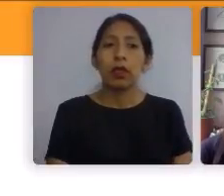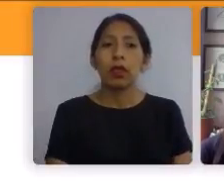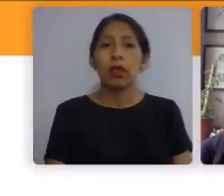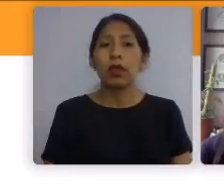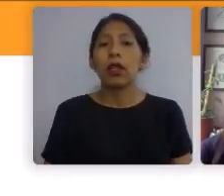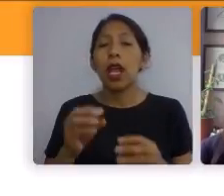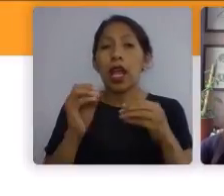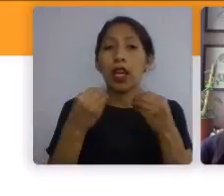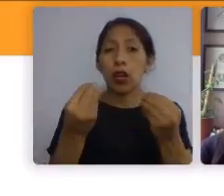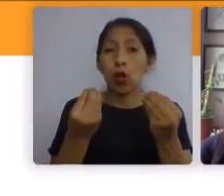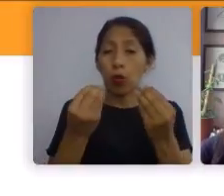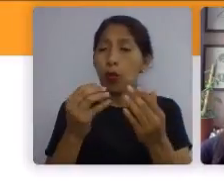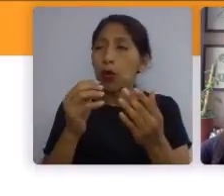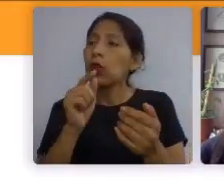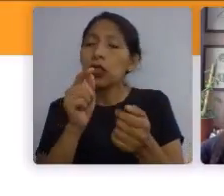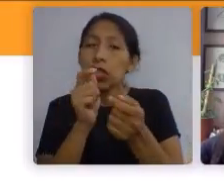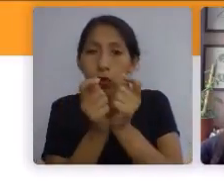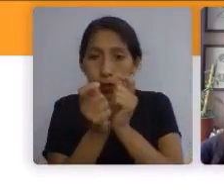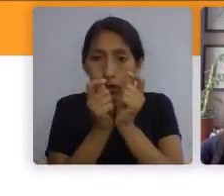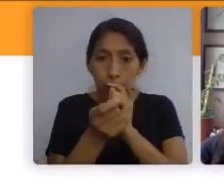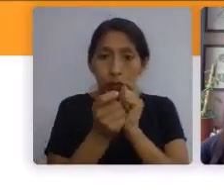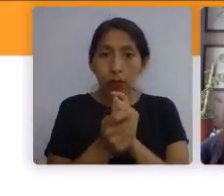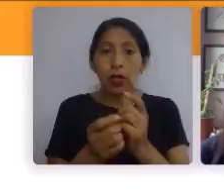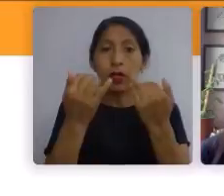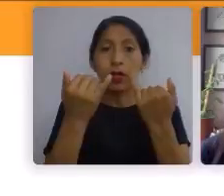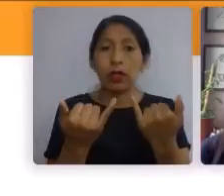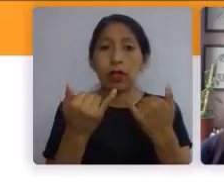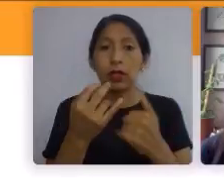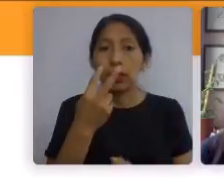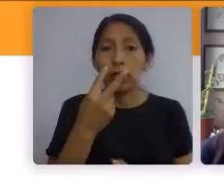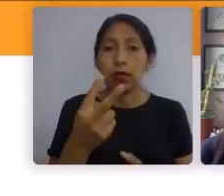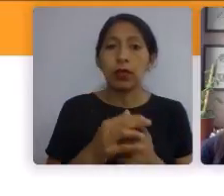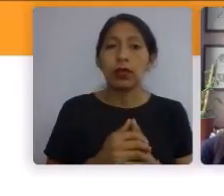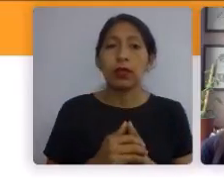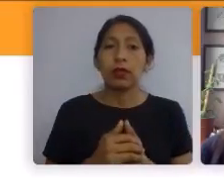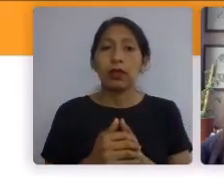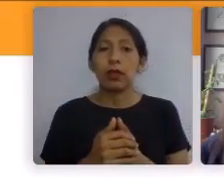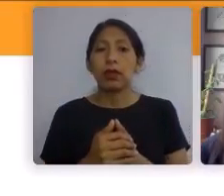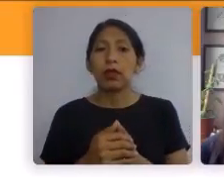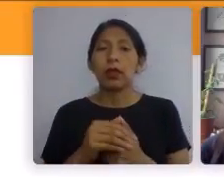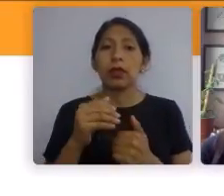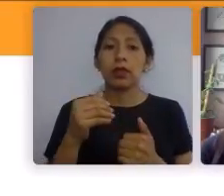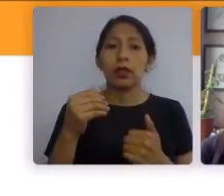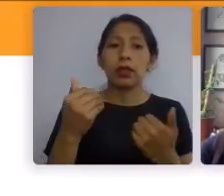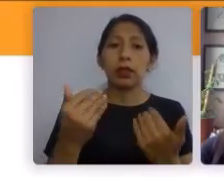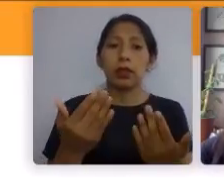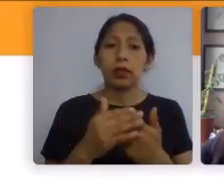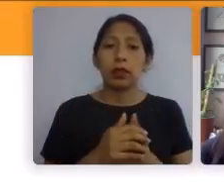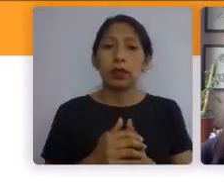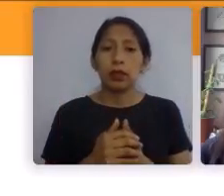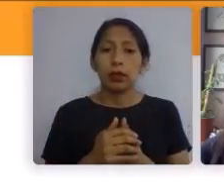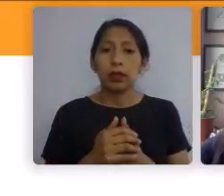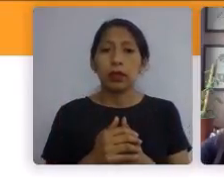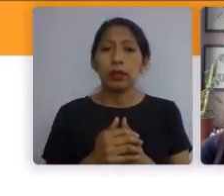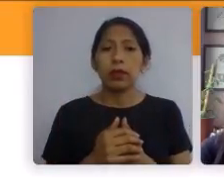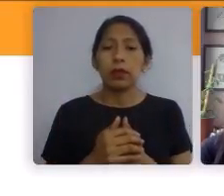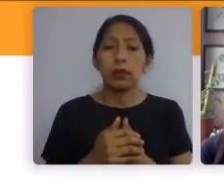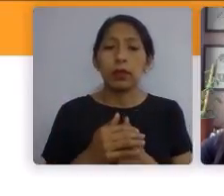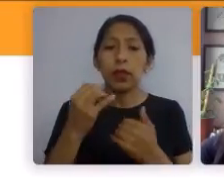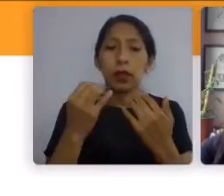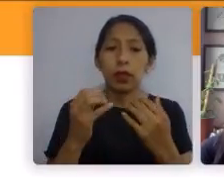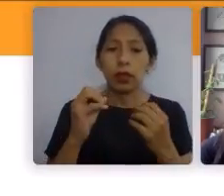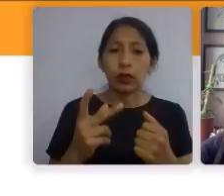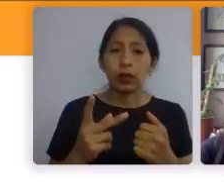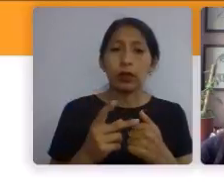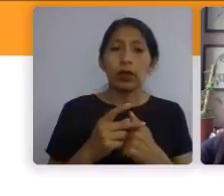los alemanes. Sí, acá estamos viendo el volumen de viajes en millones. Esa es información que se ha obtenido a través de un estudio con